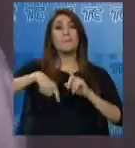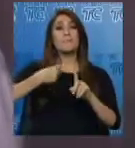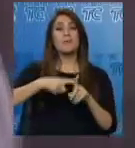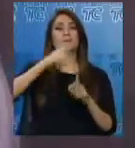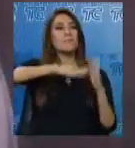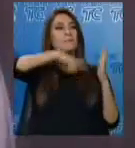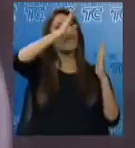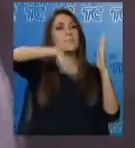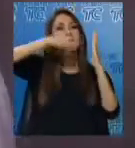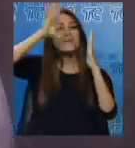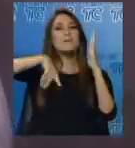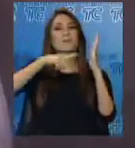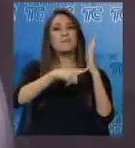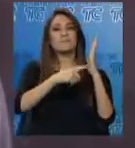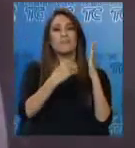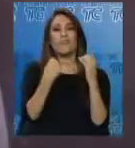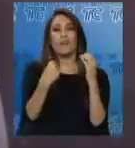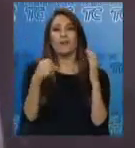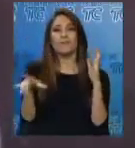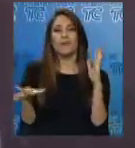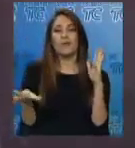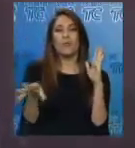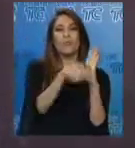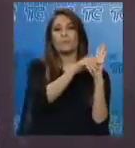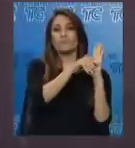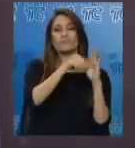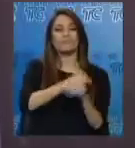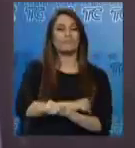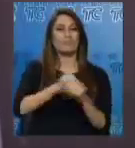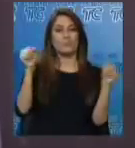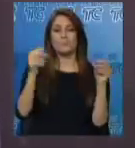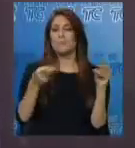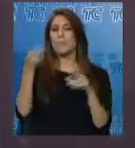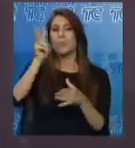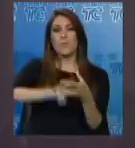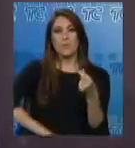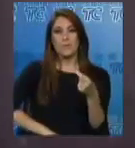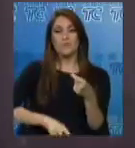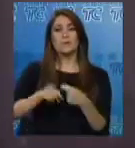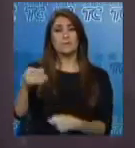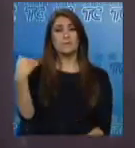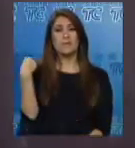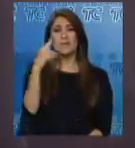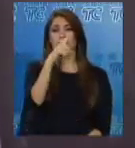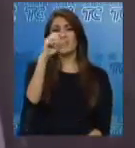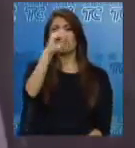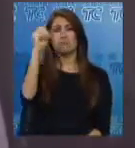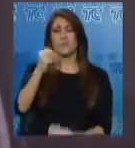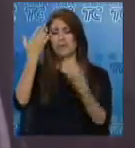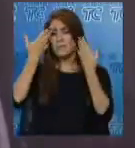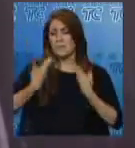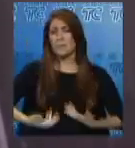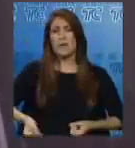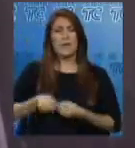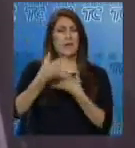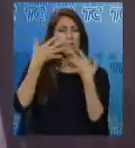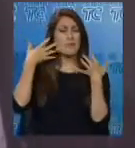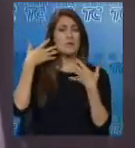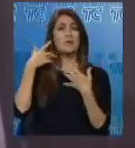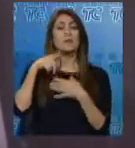ya el caso era perdido de ambos dos, porque mi hermano tenía el 100% de quemadura y mi sobrino